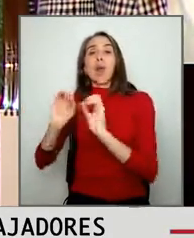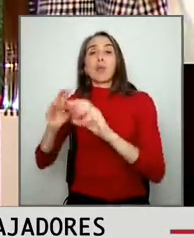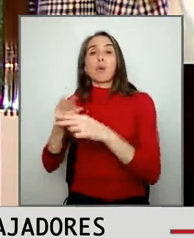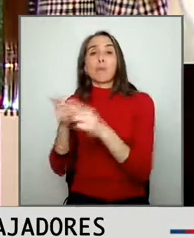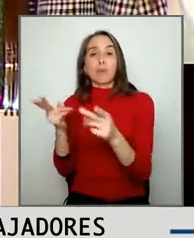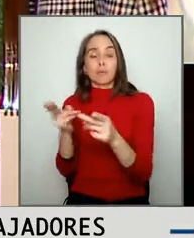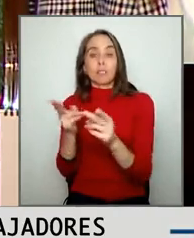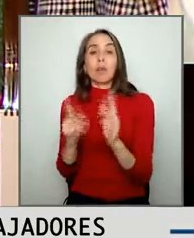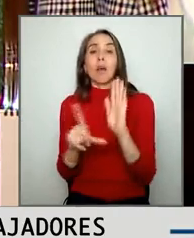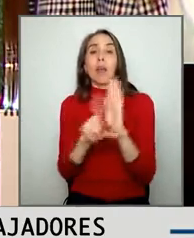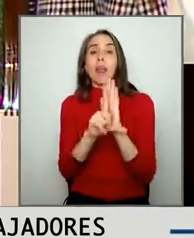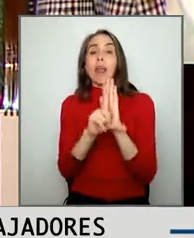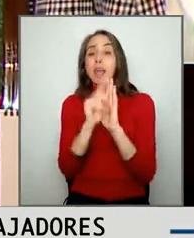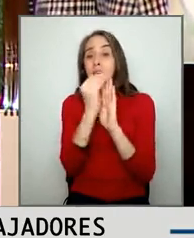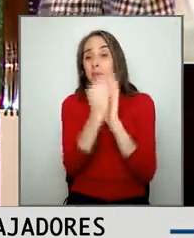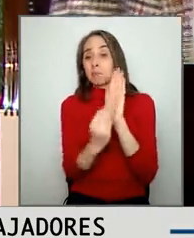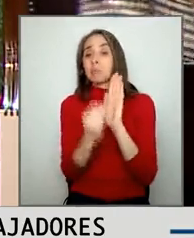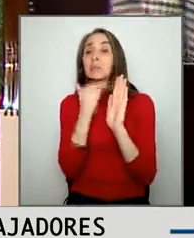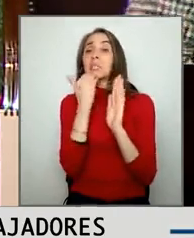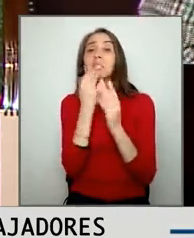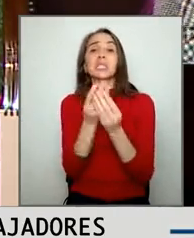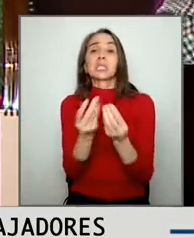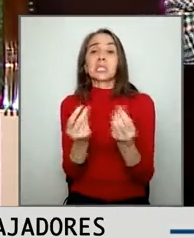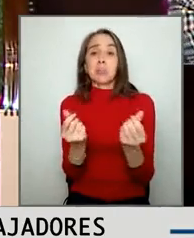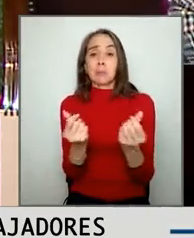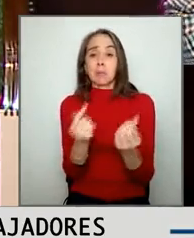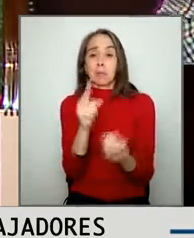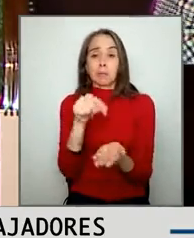o común en votación